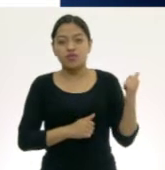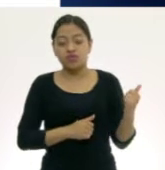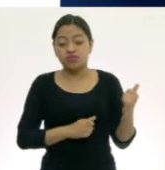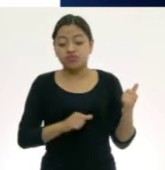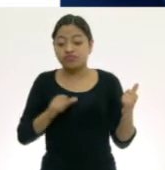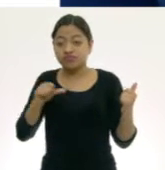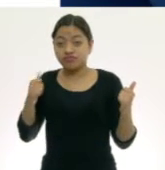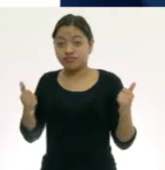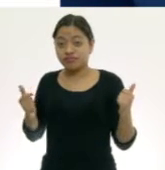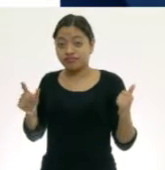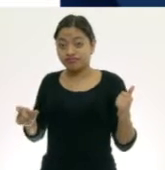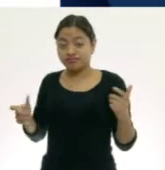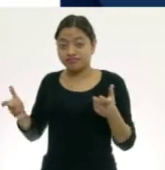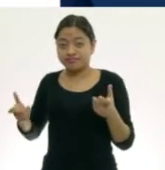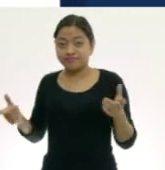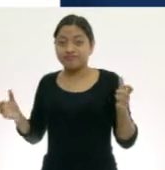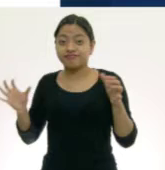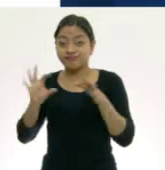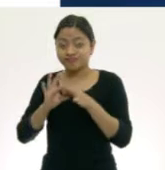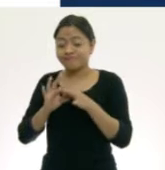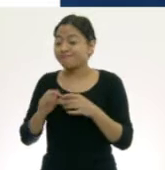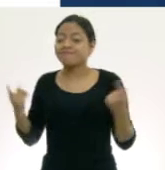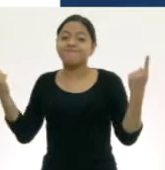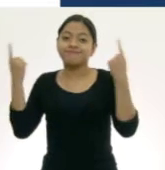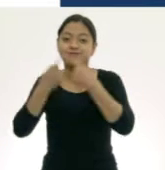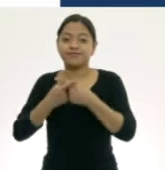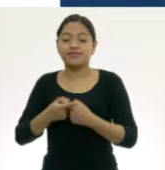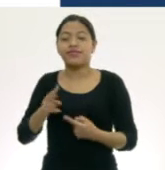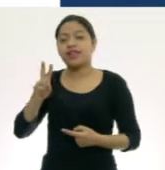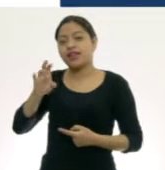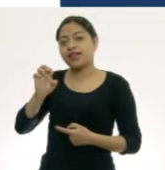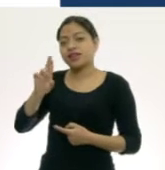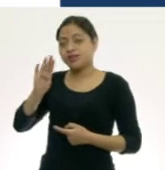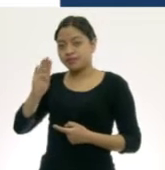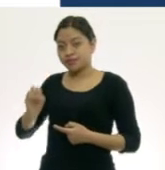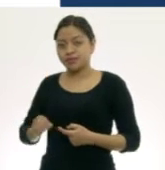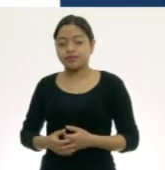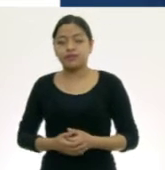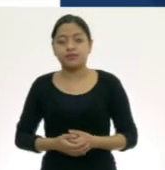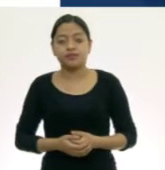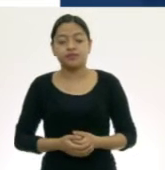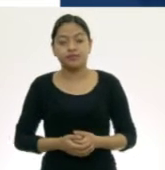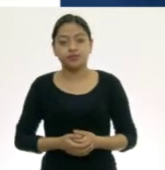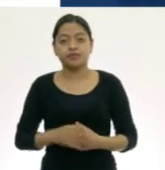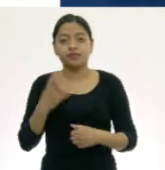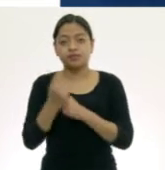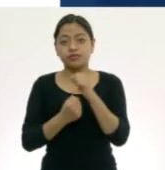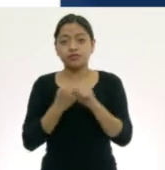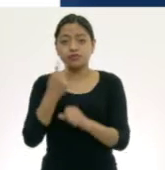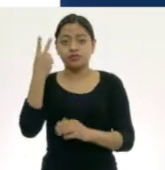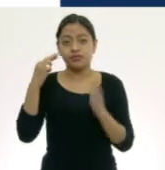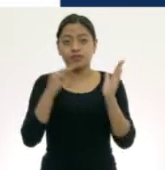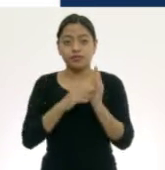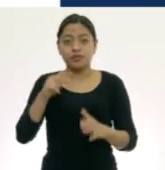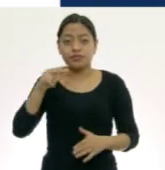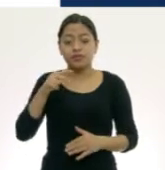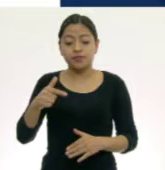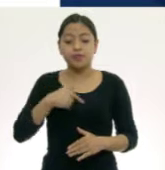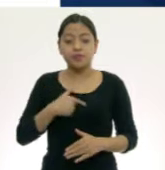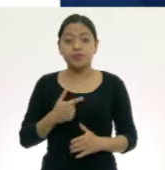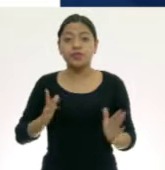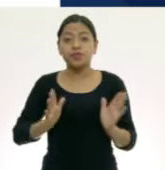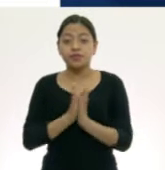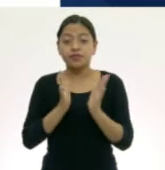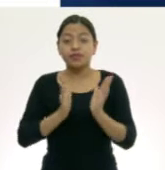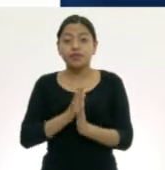no habría concordancia con nuestro verbo. Y al final también tenemos en 2018, yo participo